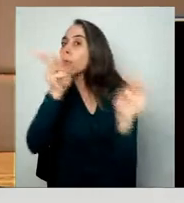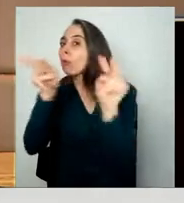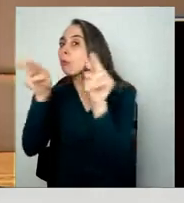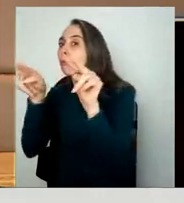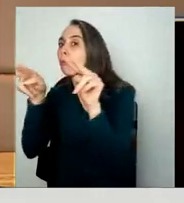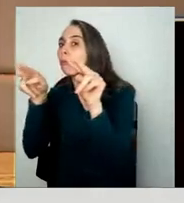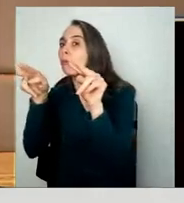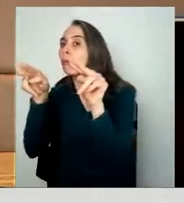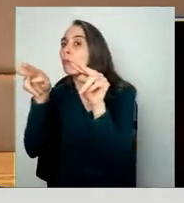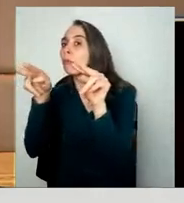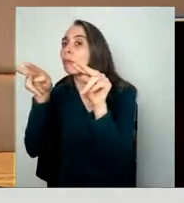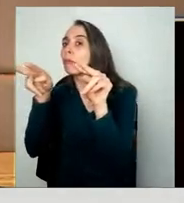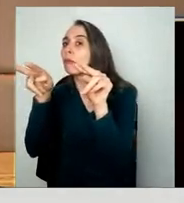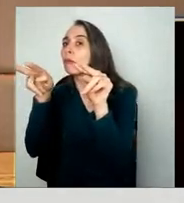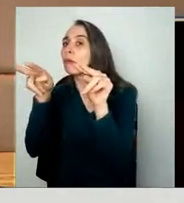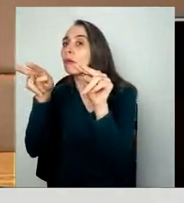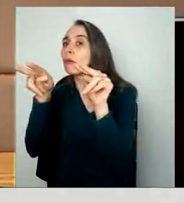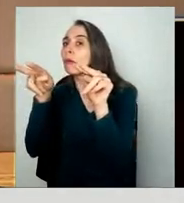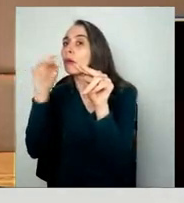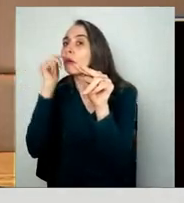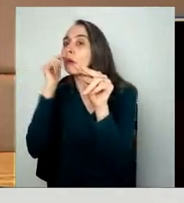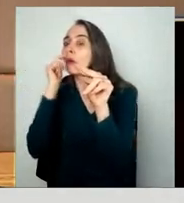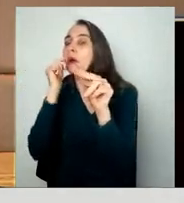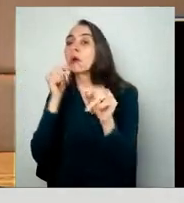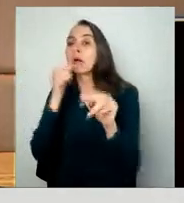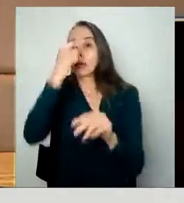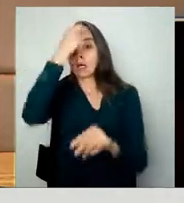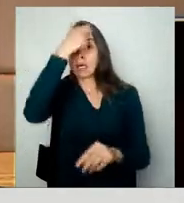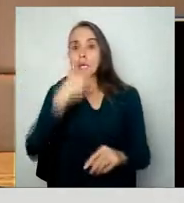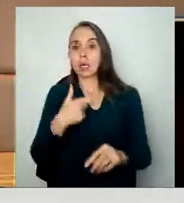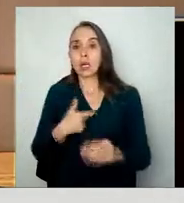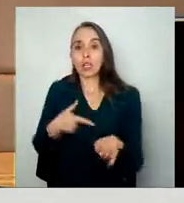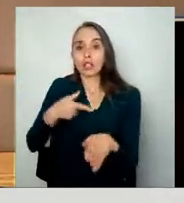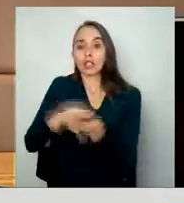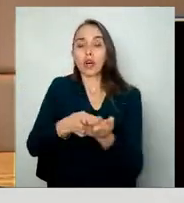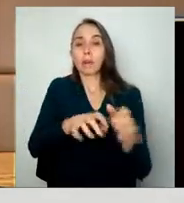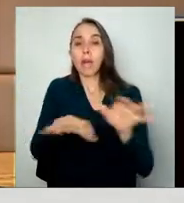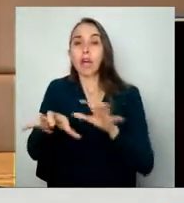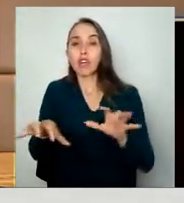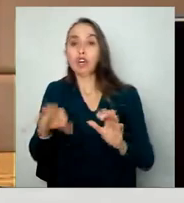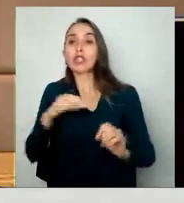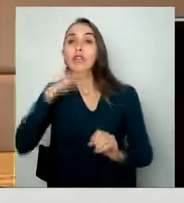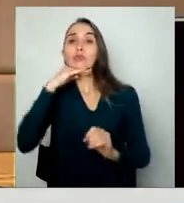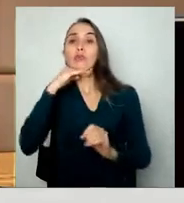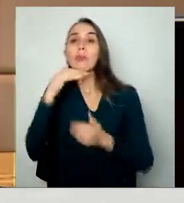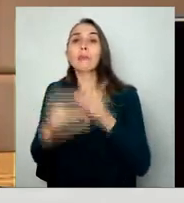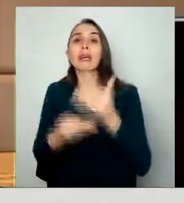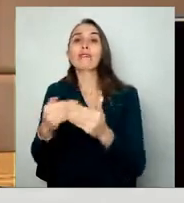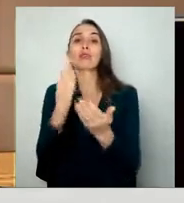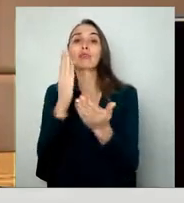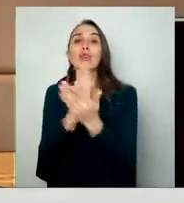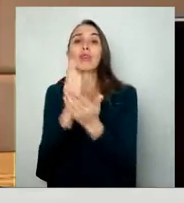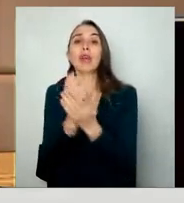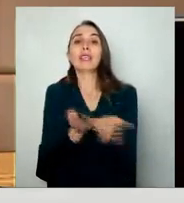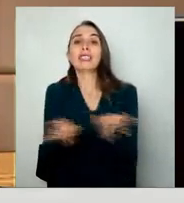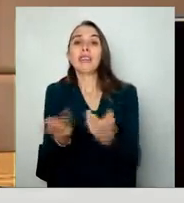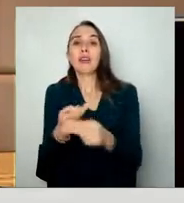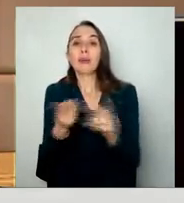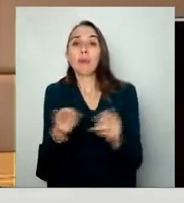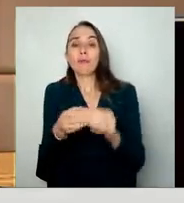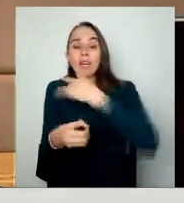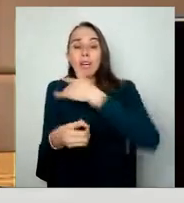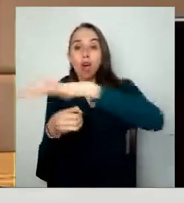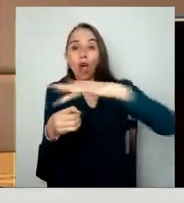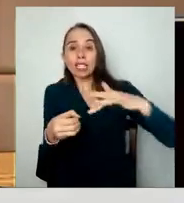que lleva el el comprar los insumos suficientes para el normal funcionamiento los servicios públicos en una isla pudiendo